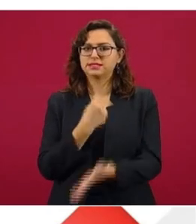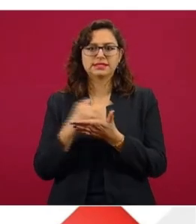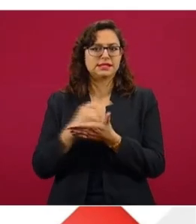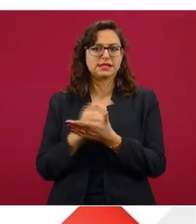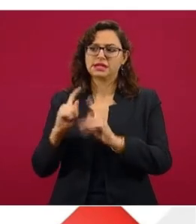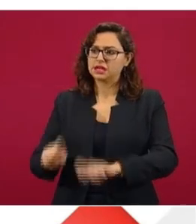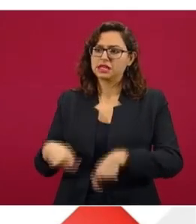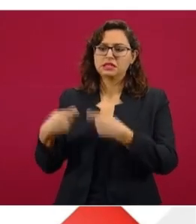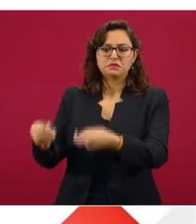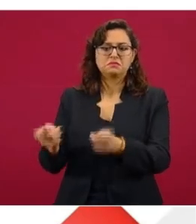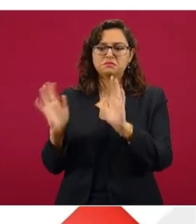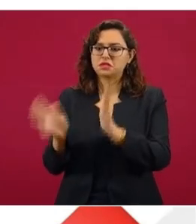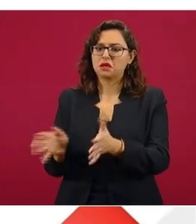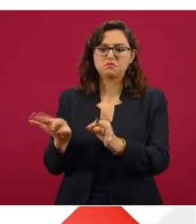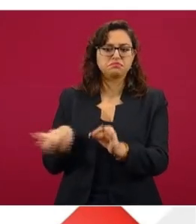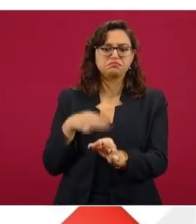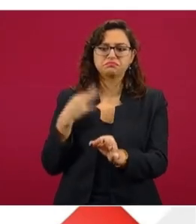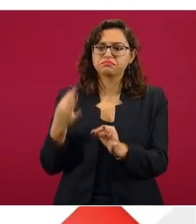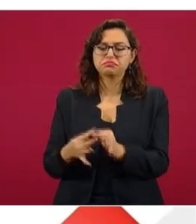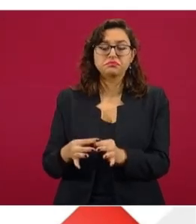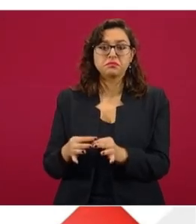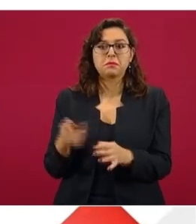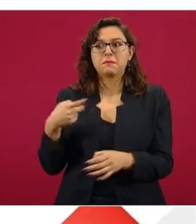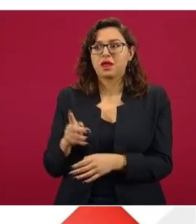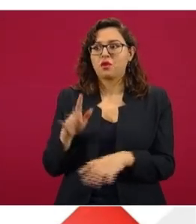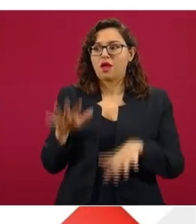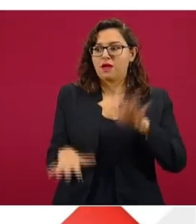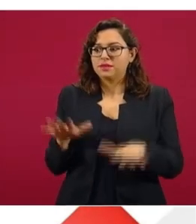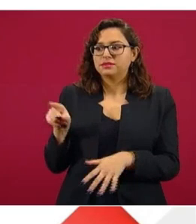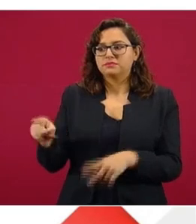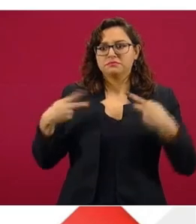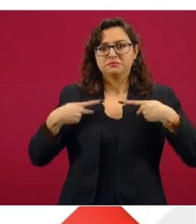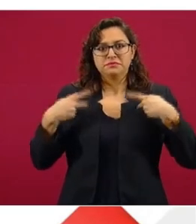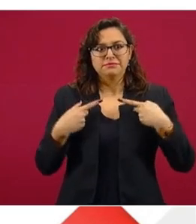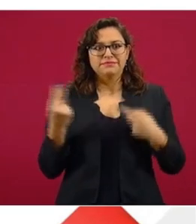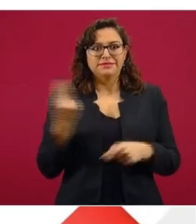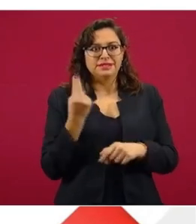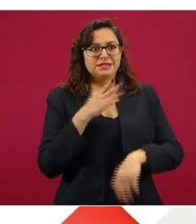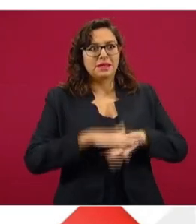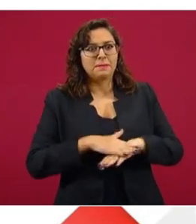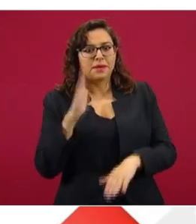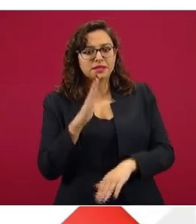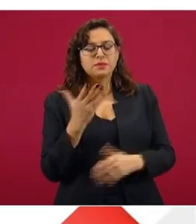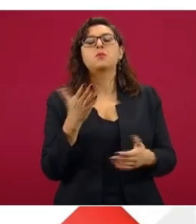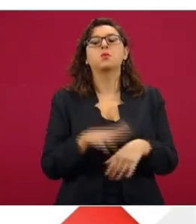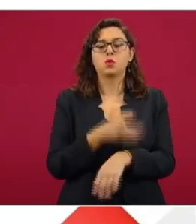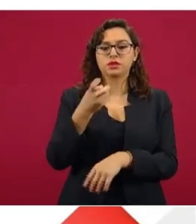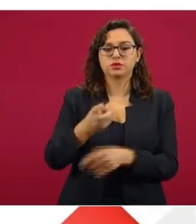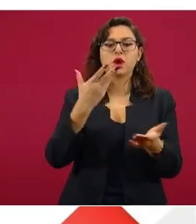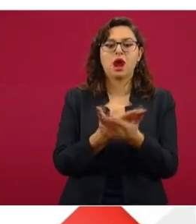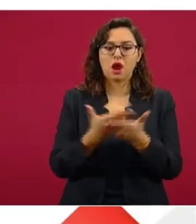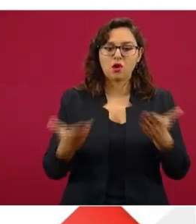Sin embargo, las necesidades de los trabajadores de vivienda eran adicionales a las de un crédito. Y por eso, con esta reforma, se abre